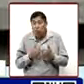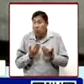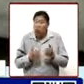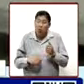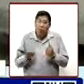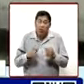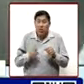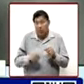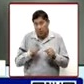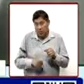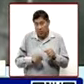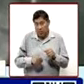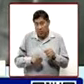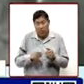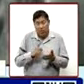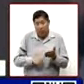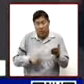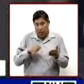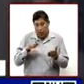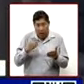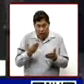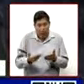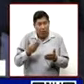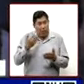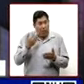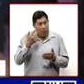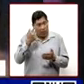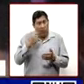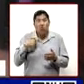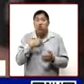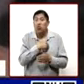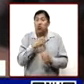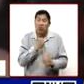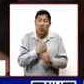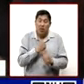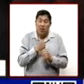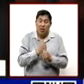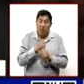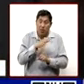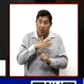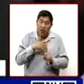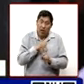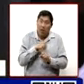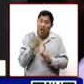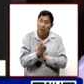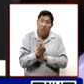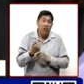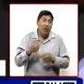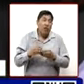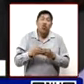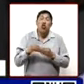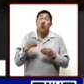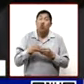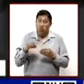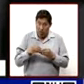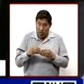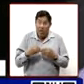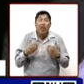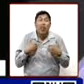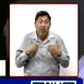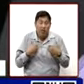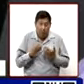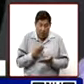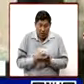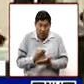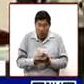otras necesidades que se están planteando para que trabajemos en este ámbito, como se hablaba de los dólares, para que tengamos nosotros